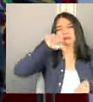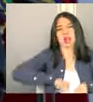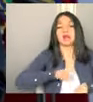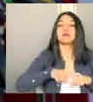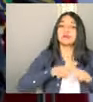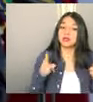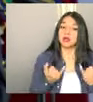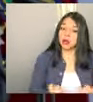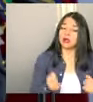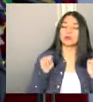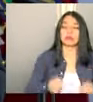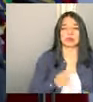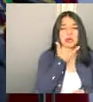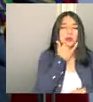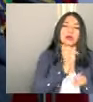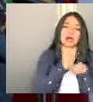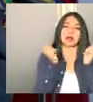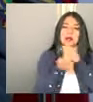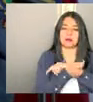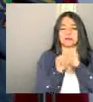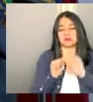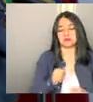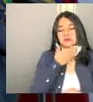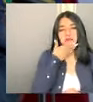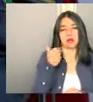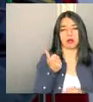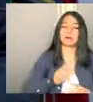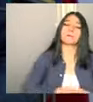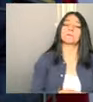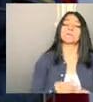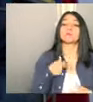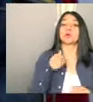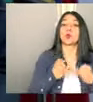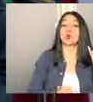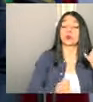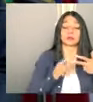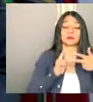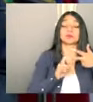corrija esos errores y pueda encaminarse adecuadamente. Y finalmente está prevista